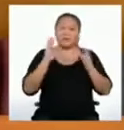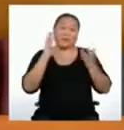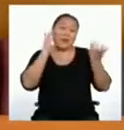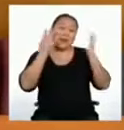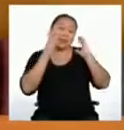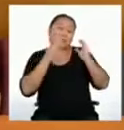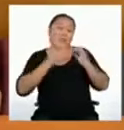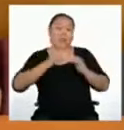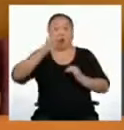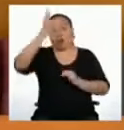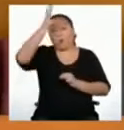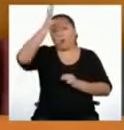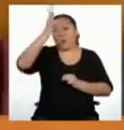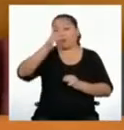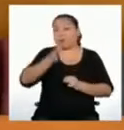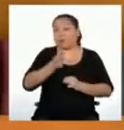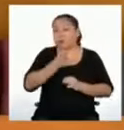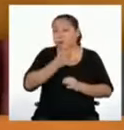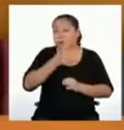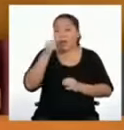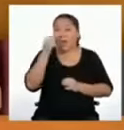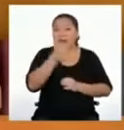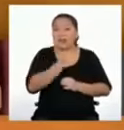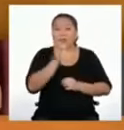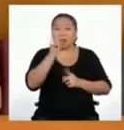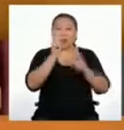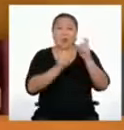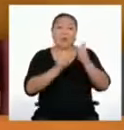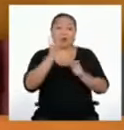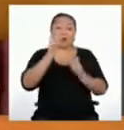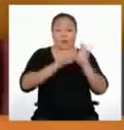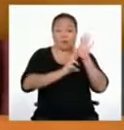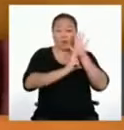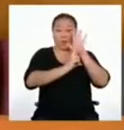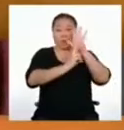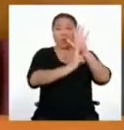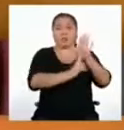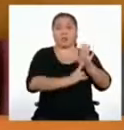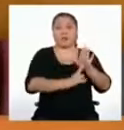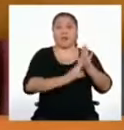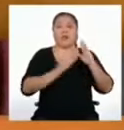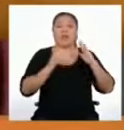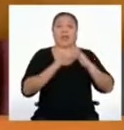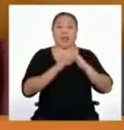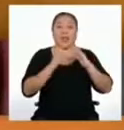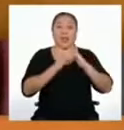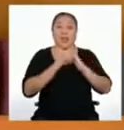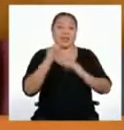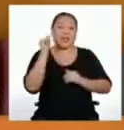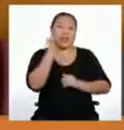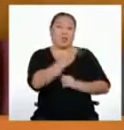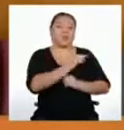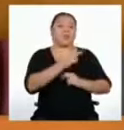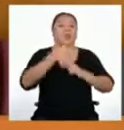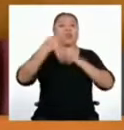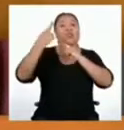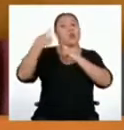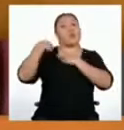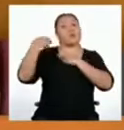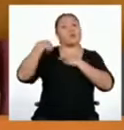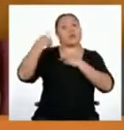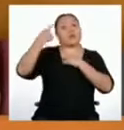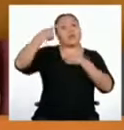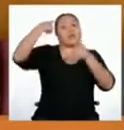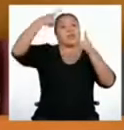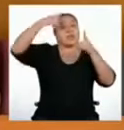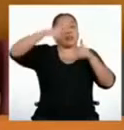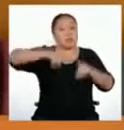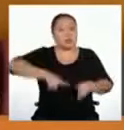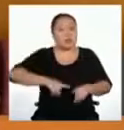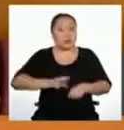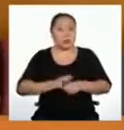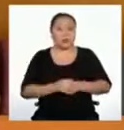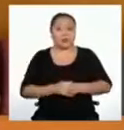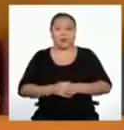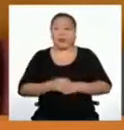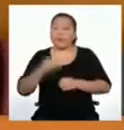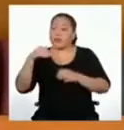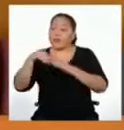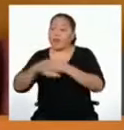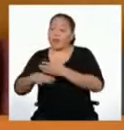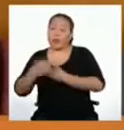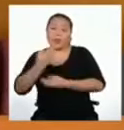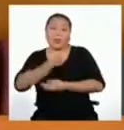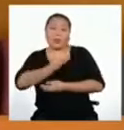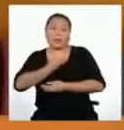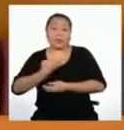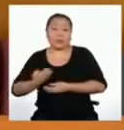cabo, son las personas que representan nuestro hogar y puede hacerse cargo de las decisiones. En el caso del